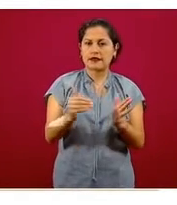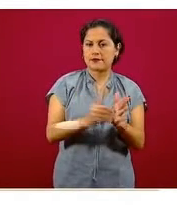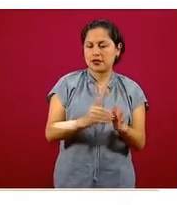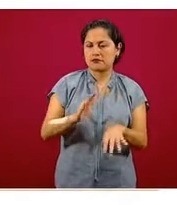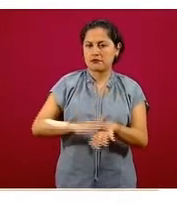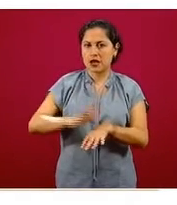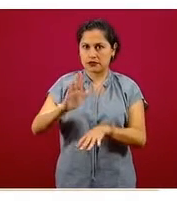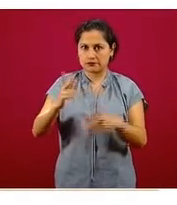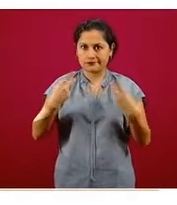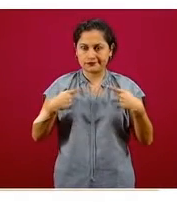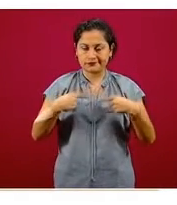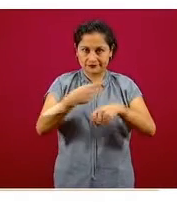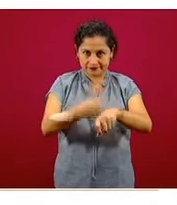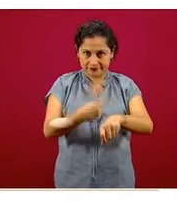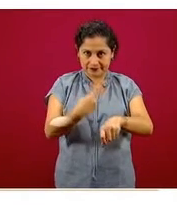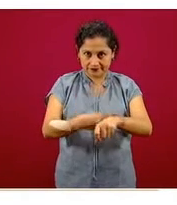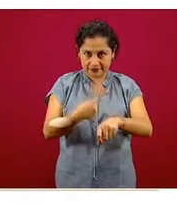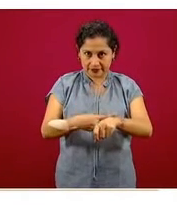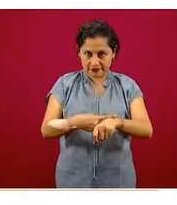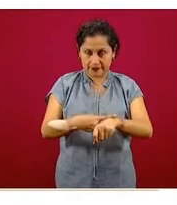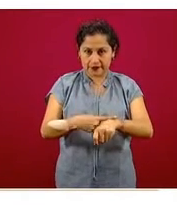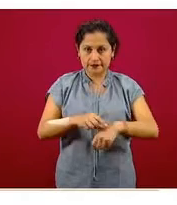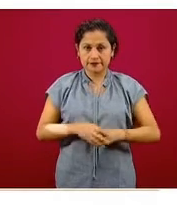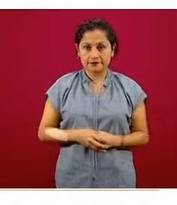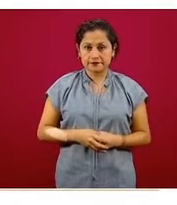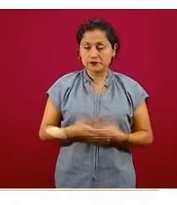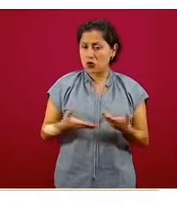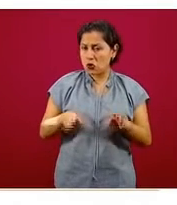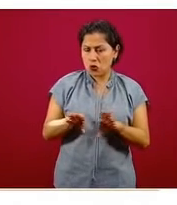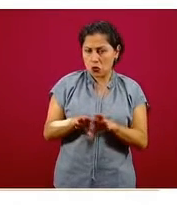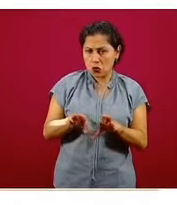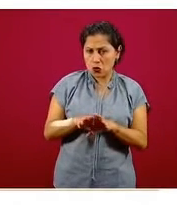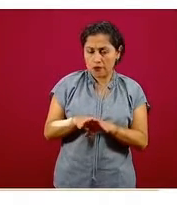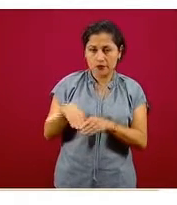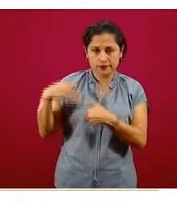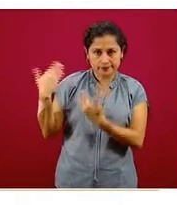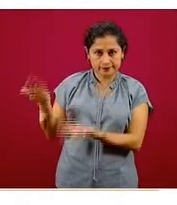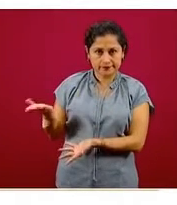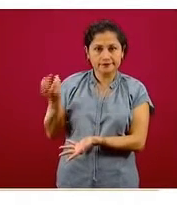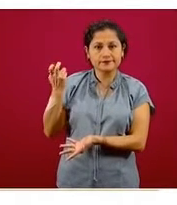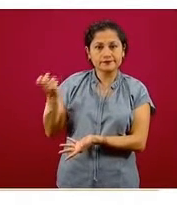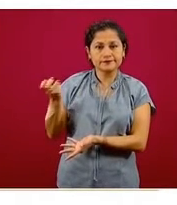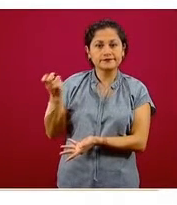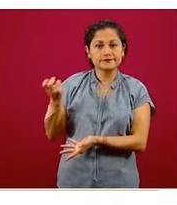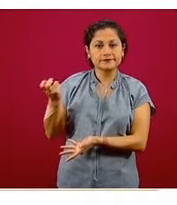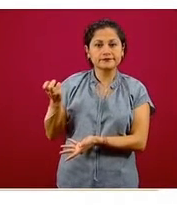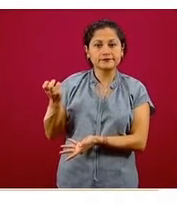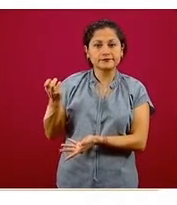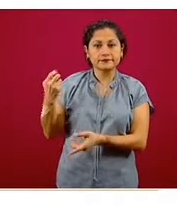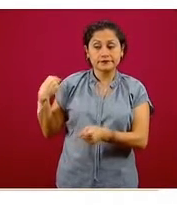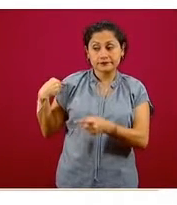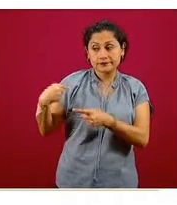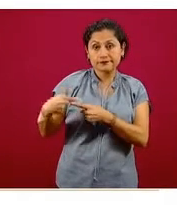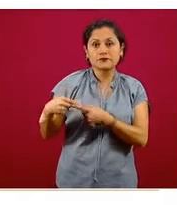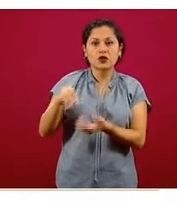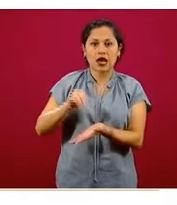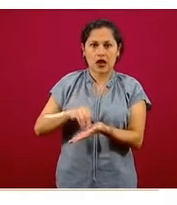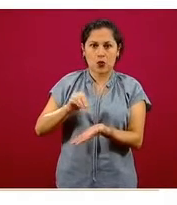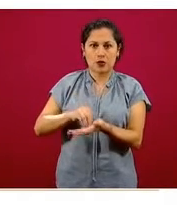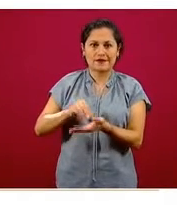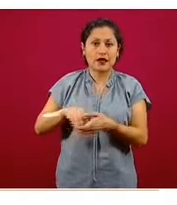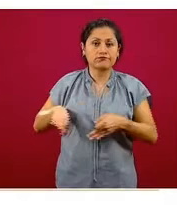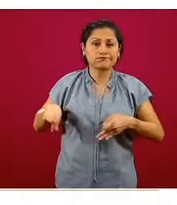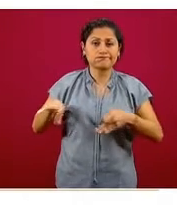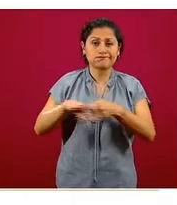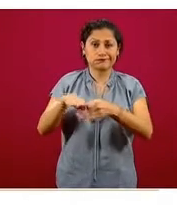momento se han confirmado en México, estos son los que representarían realmente la epidemia activa en México. Es decir,